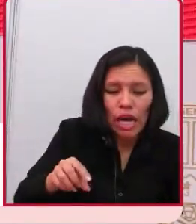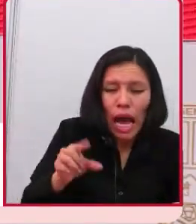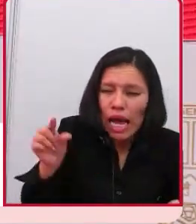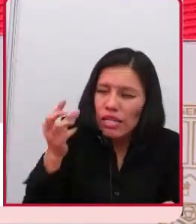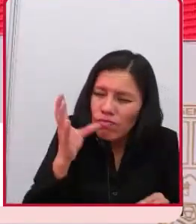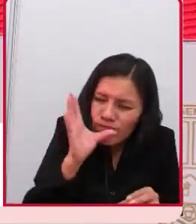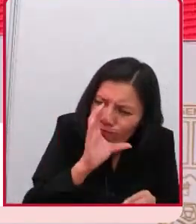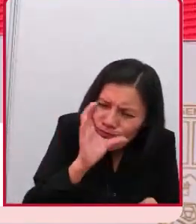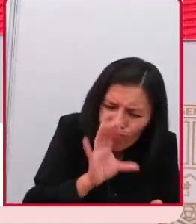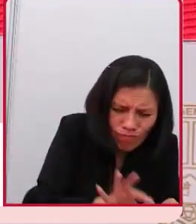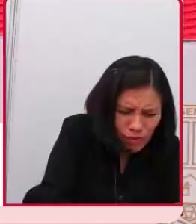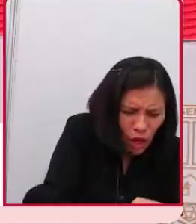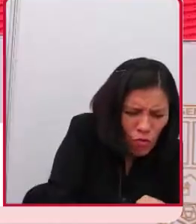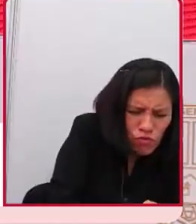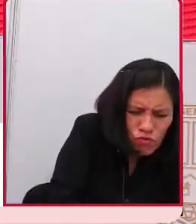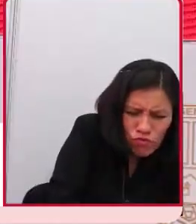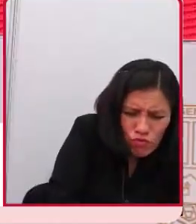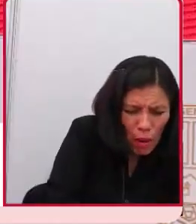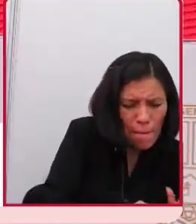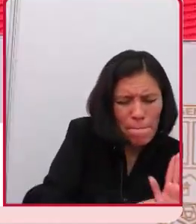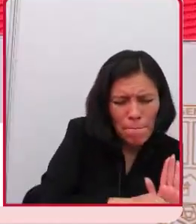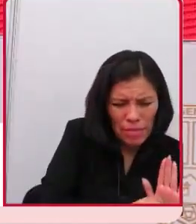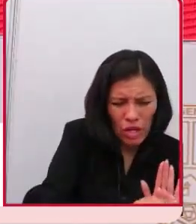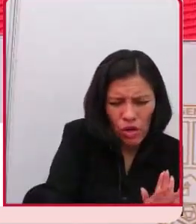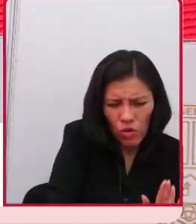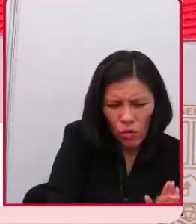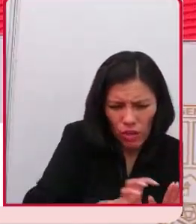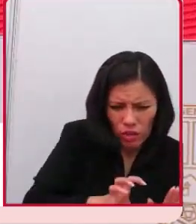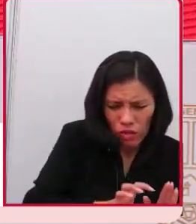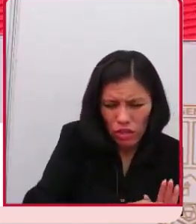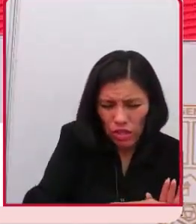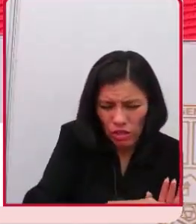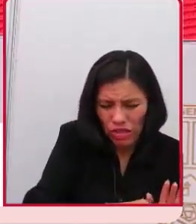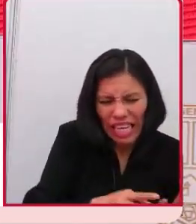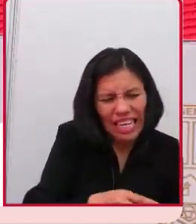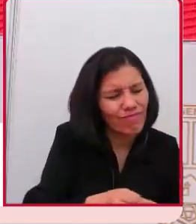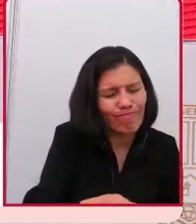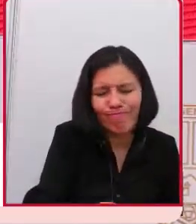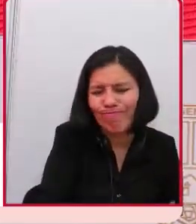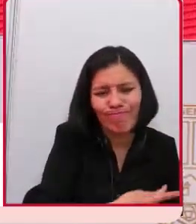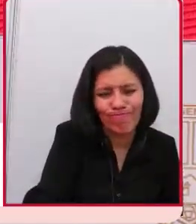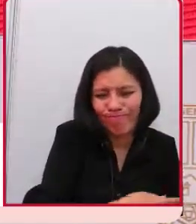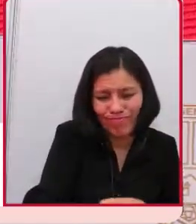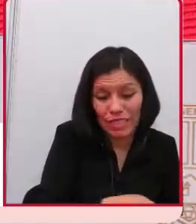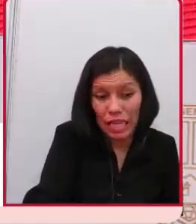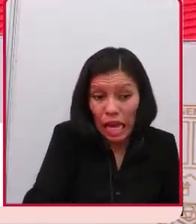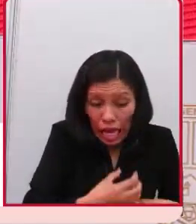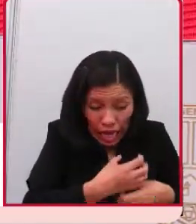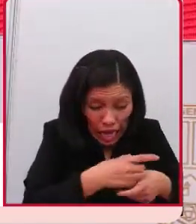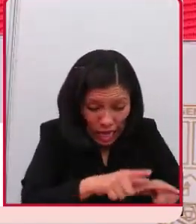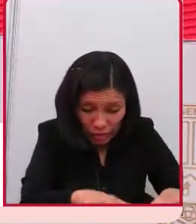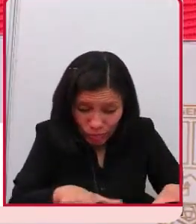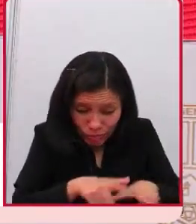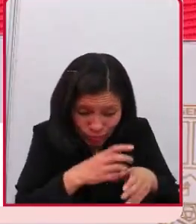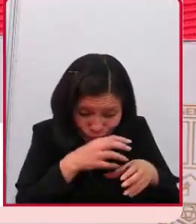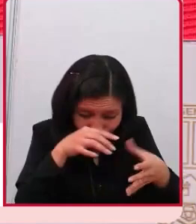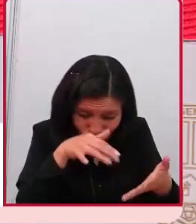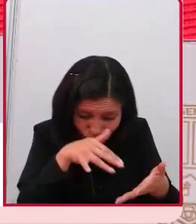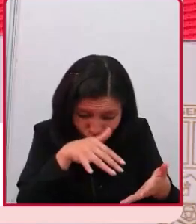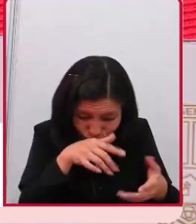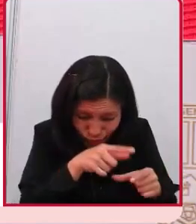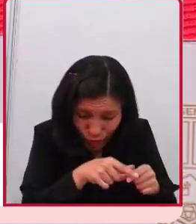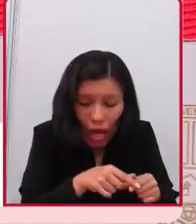fracción fina en la menos 400 es la que es más nociva. En laboratorio para las pruebas de flotación hemos trabajado en